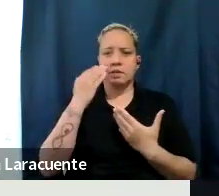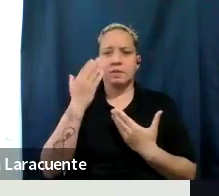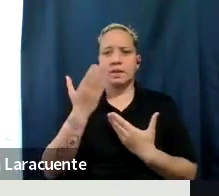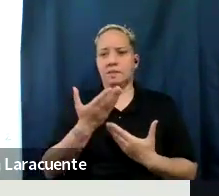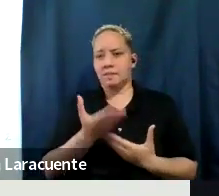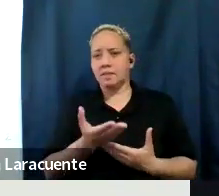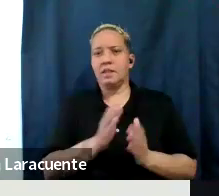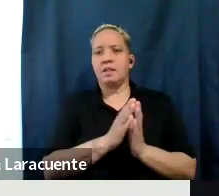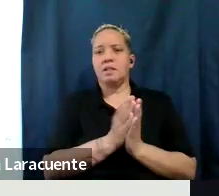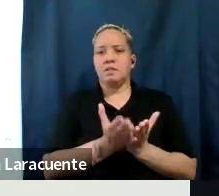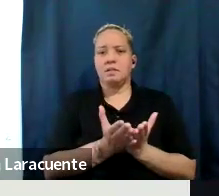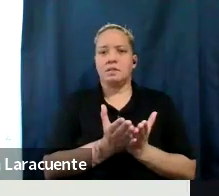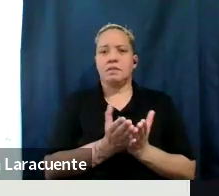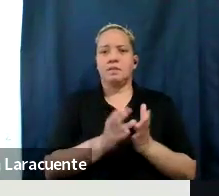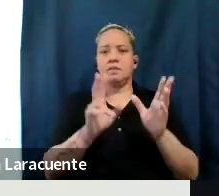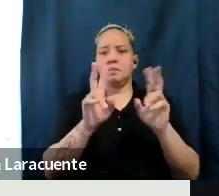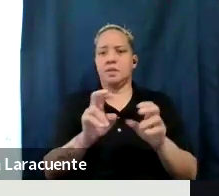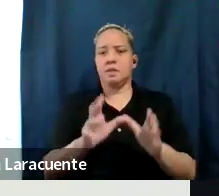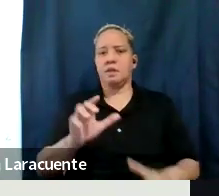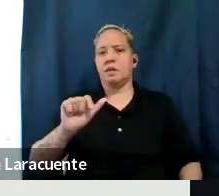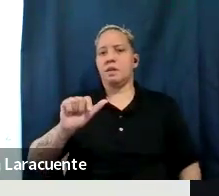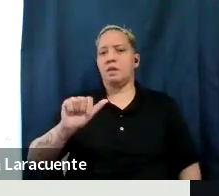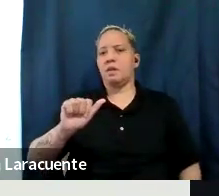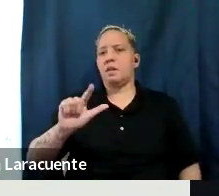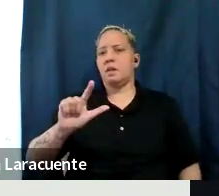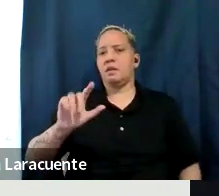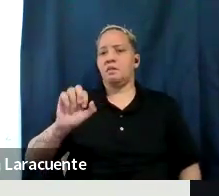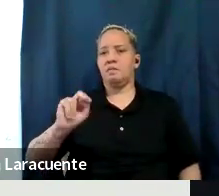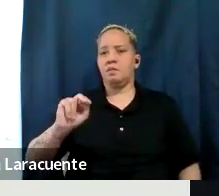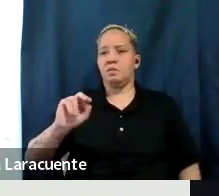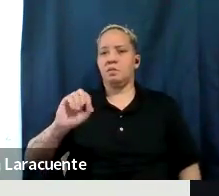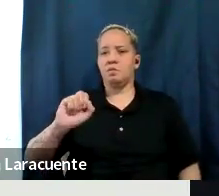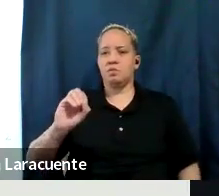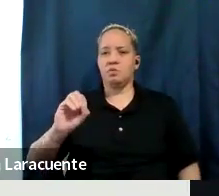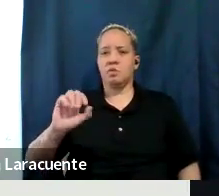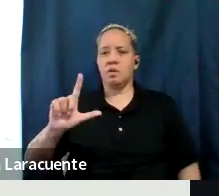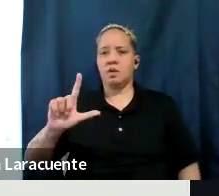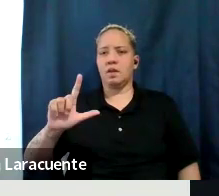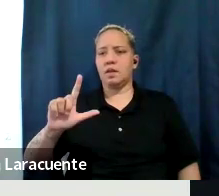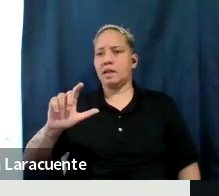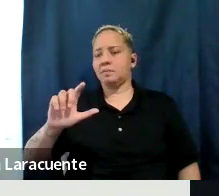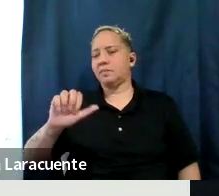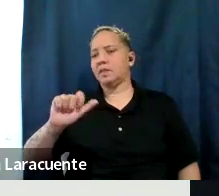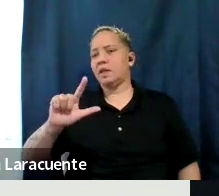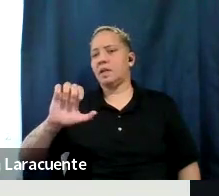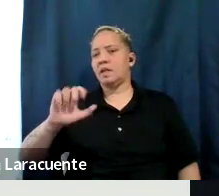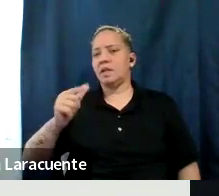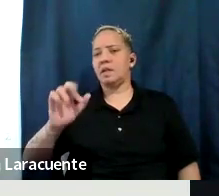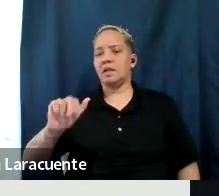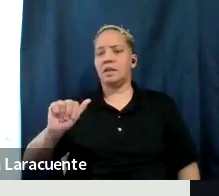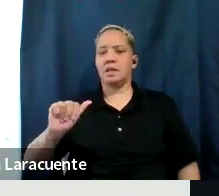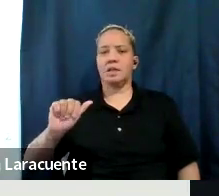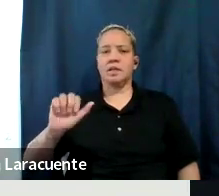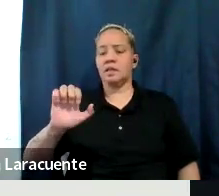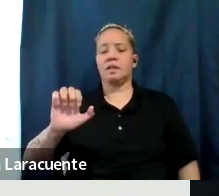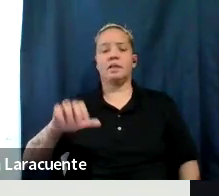libro del investigador Alfonso Alegre Heitzman, que se titula Días como aquellos, Granada,